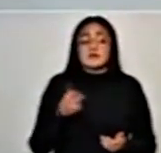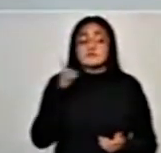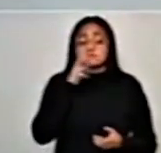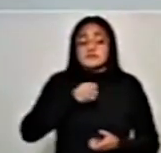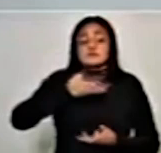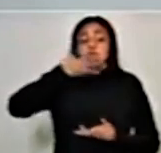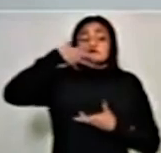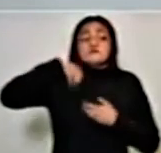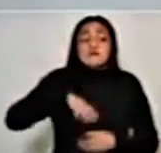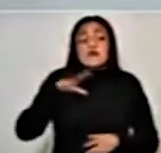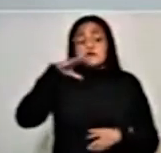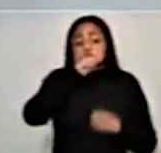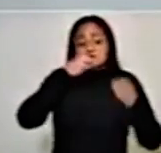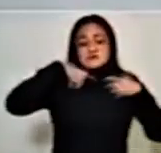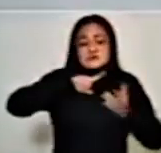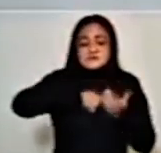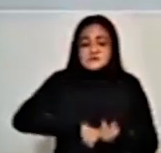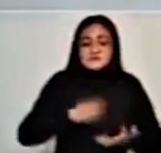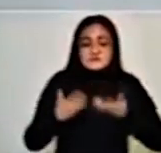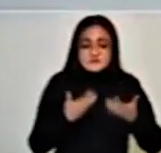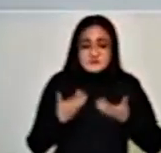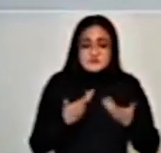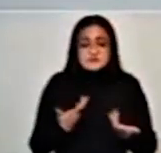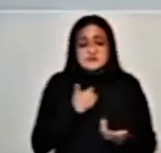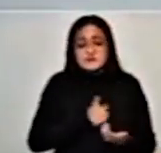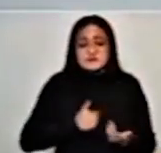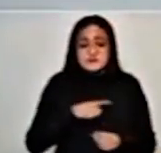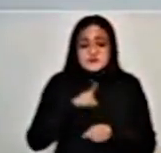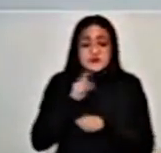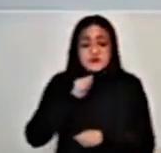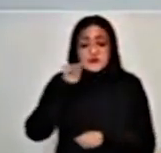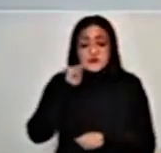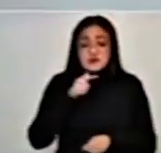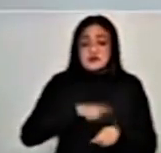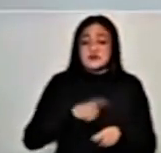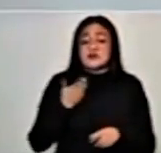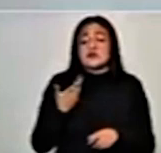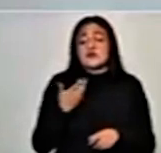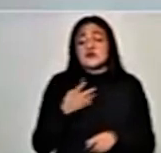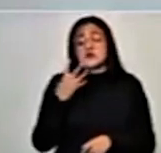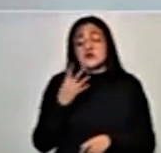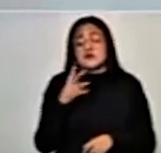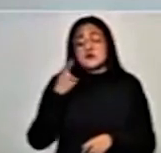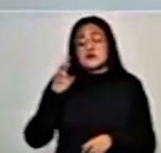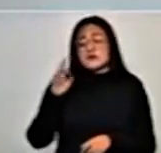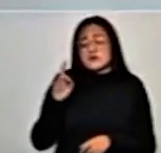vía aérea superior y lamentablemente el día de ayer a las 16:30